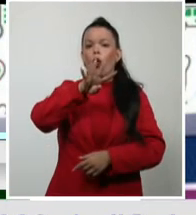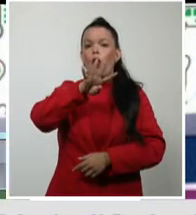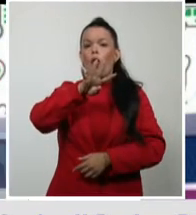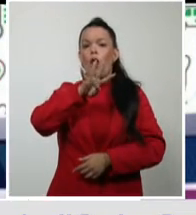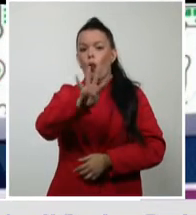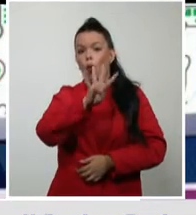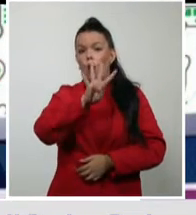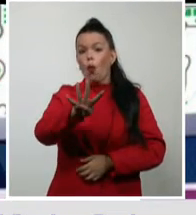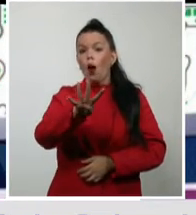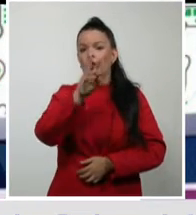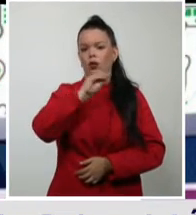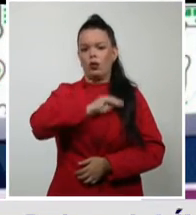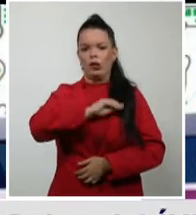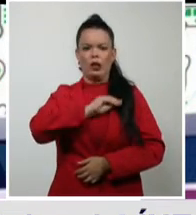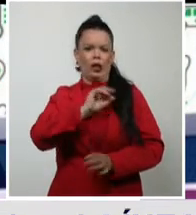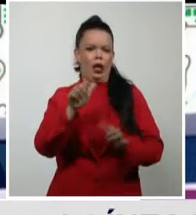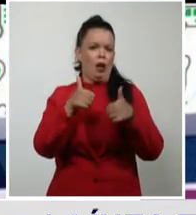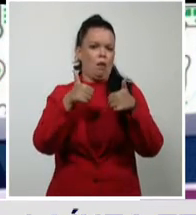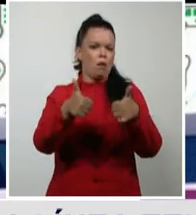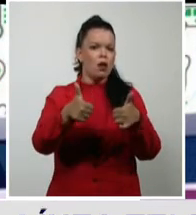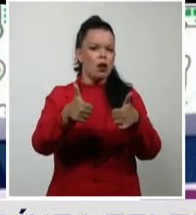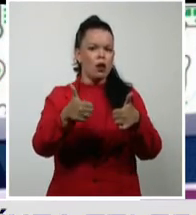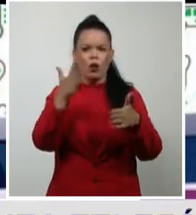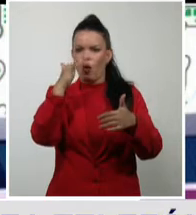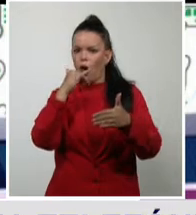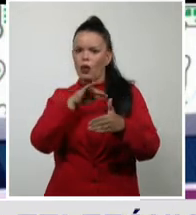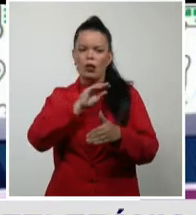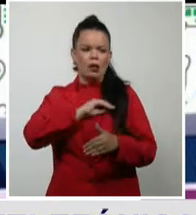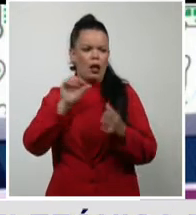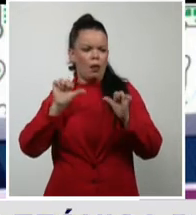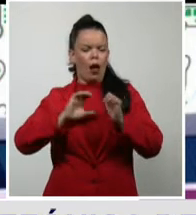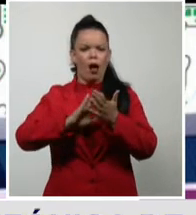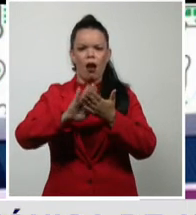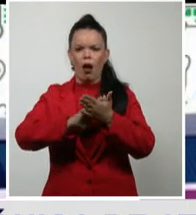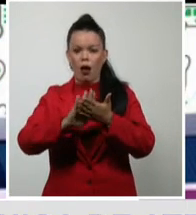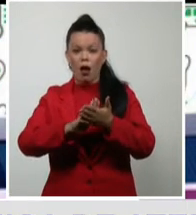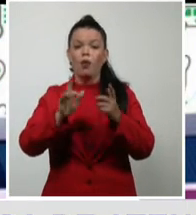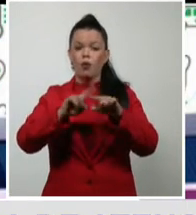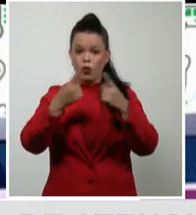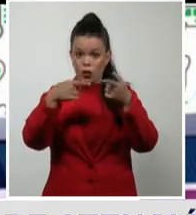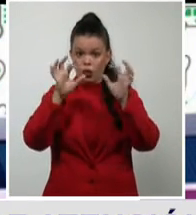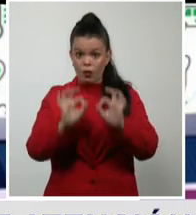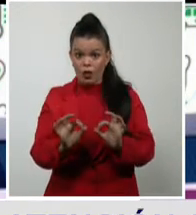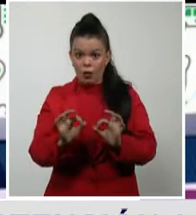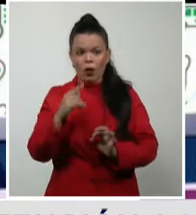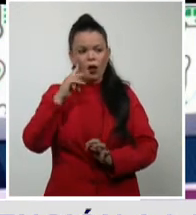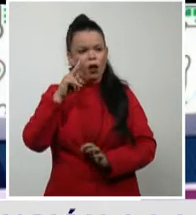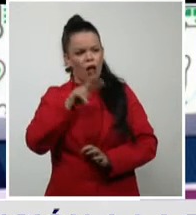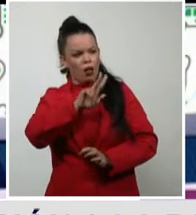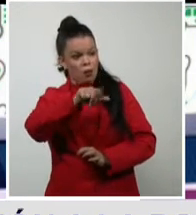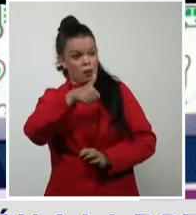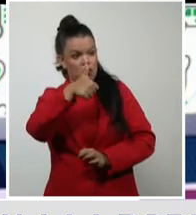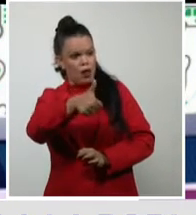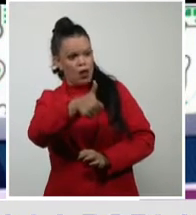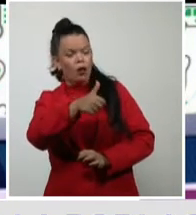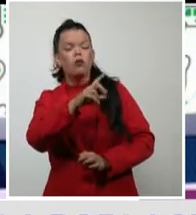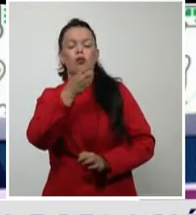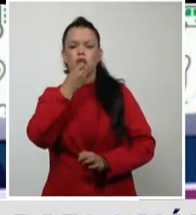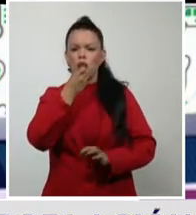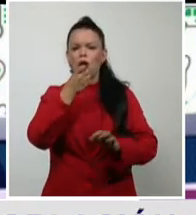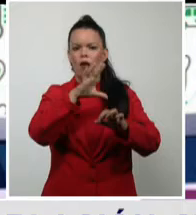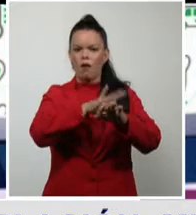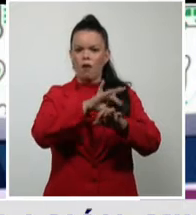asintomáticos. Por tanto, es importante seguir manteniendo estas medidas de disciplina en cada uno de los hogares en relación